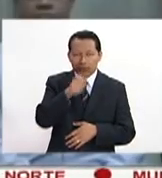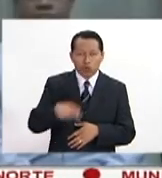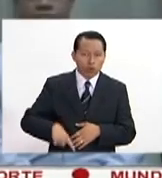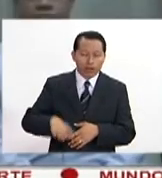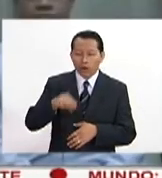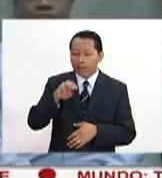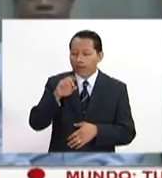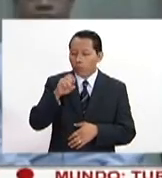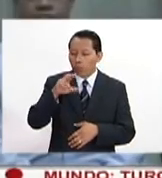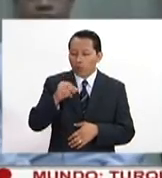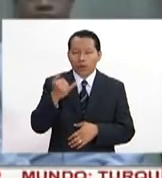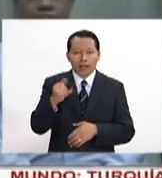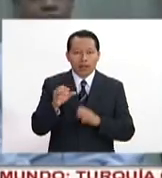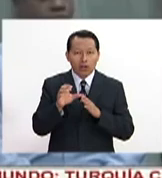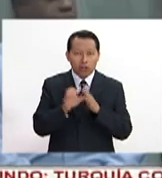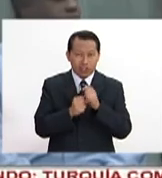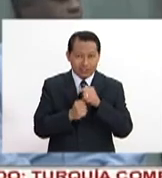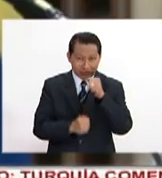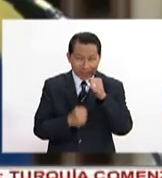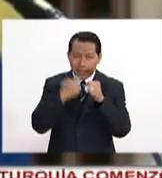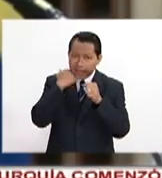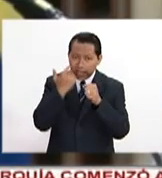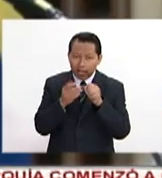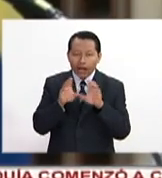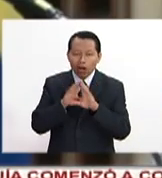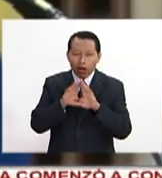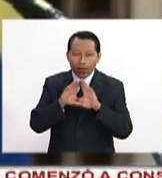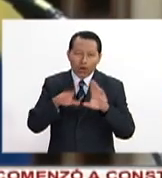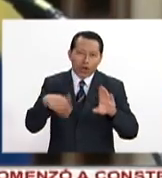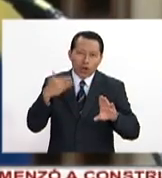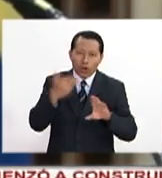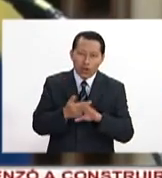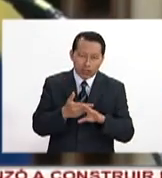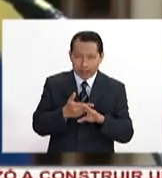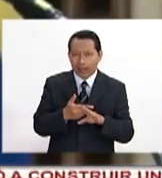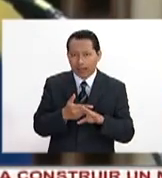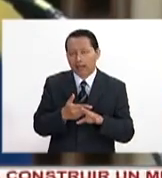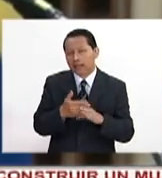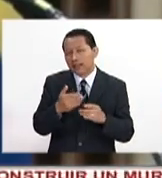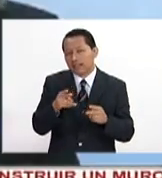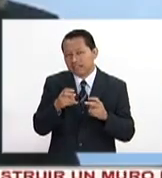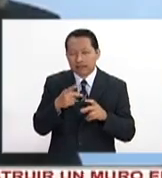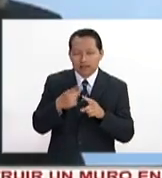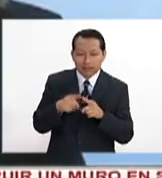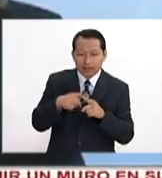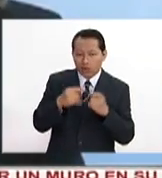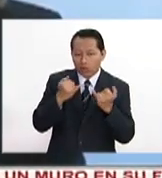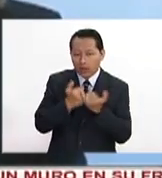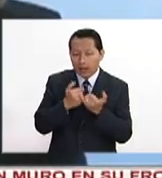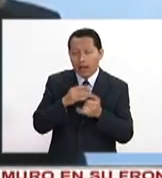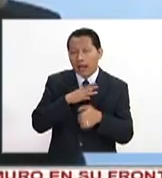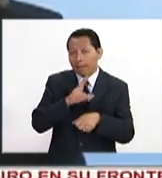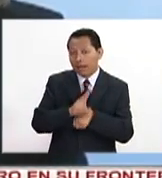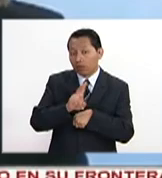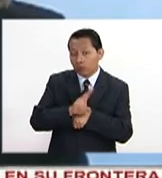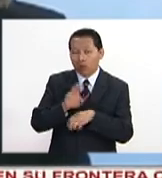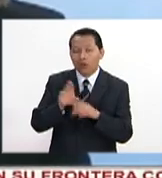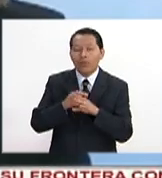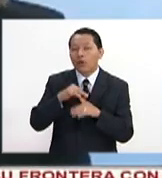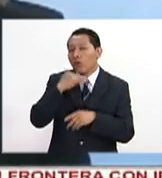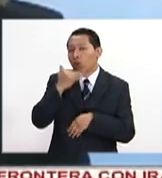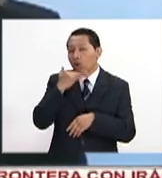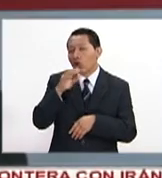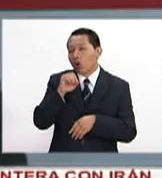de Maduro y la Constituyente pretenden continuar el desfalco y dejar impunes casos como la implicación de Venezuela en el escándalo de corrupción